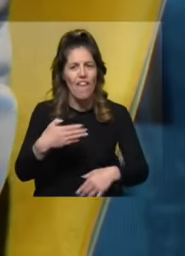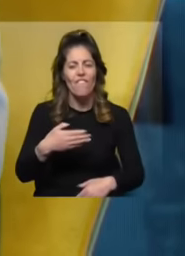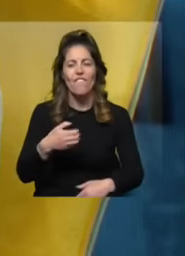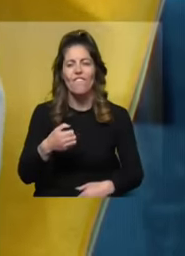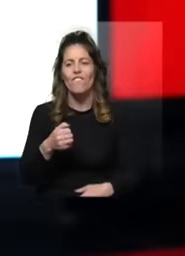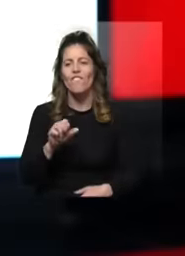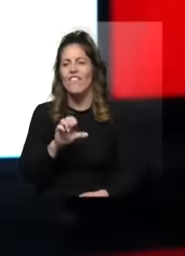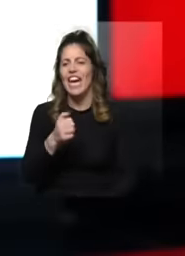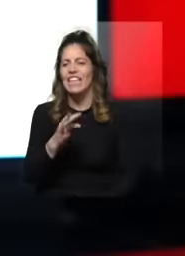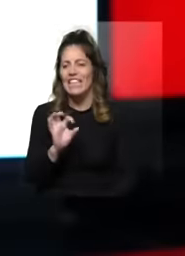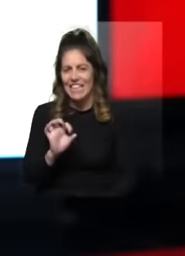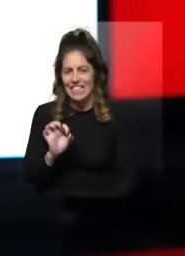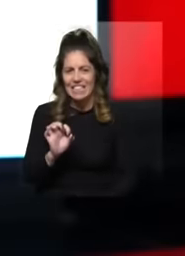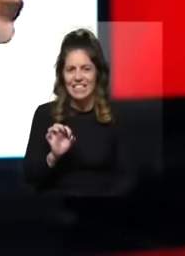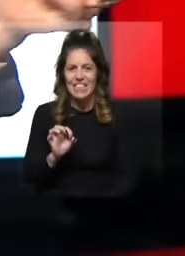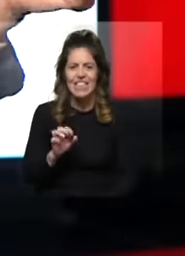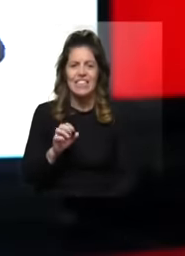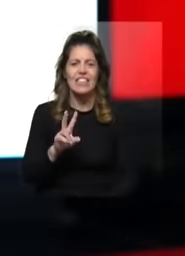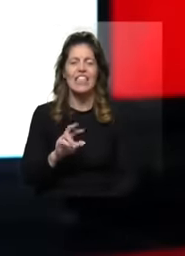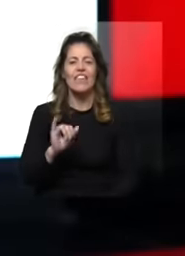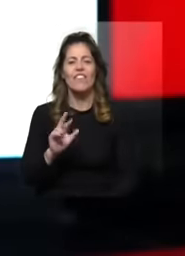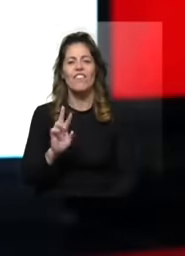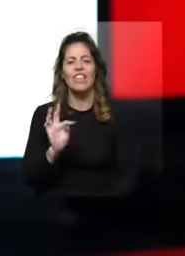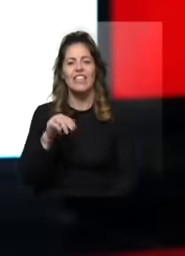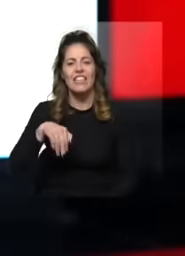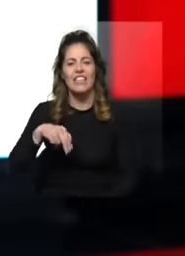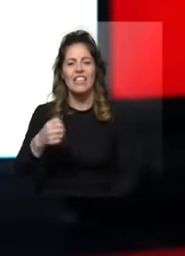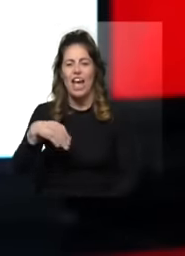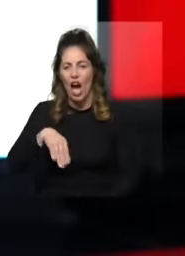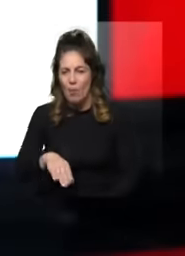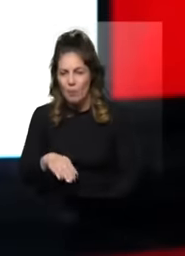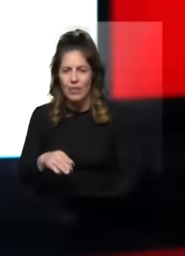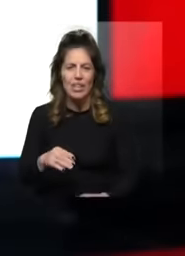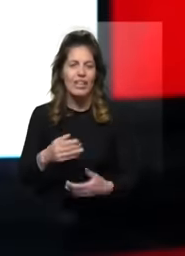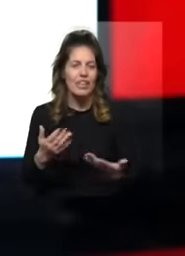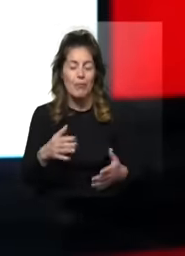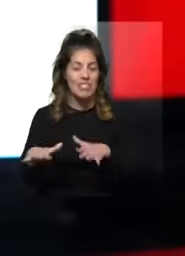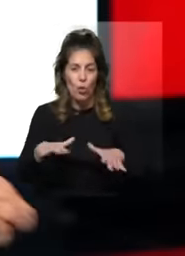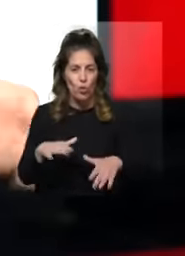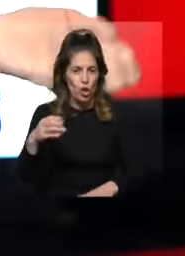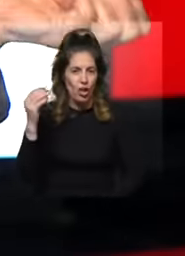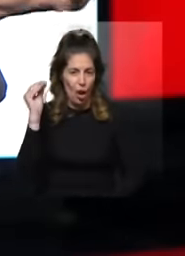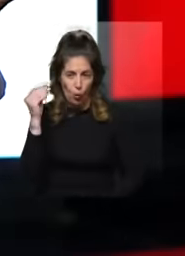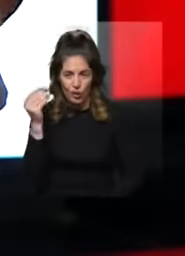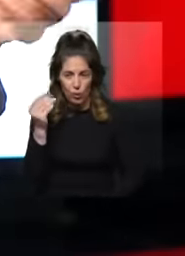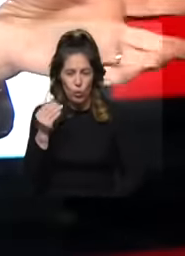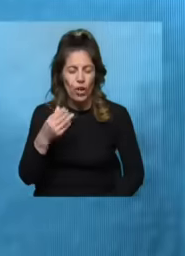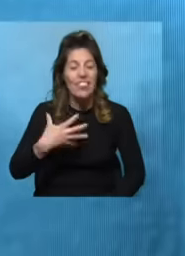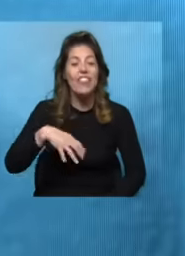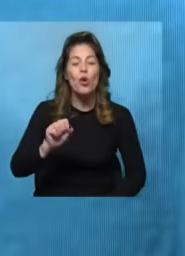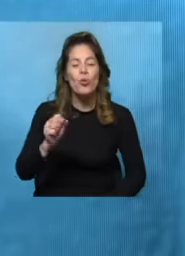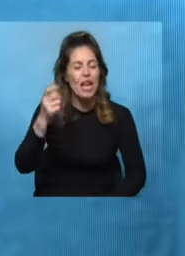Nova, de Vietnam, que quieras o no, sacudió a la juventud. Sí. La época de descubrir el pensamiento latinoamericano, la